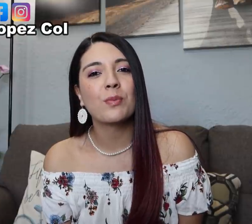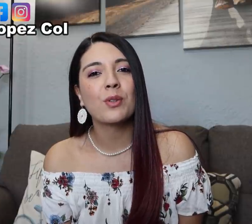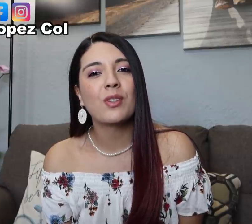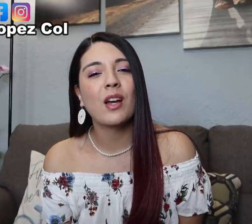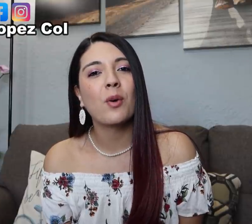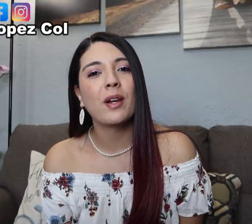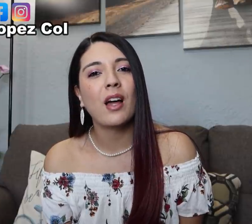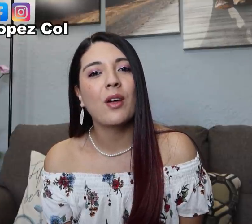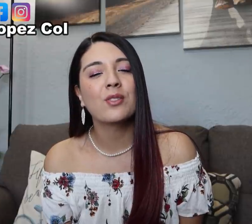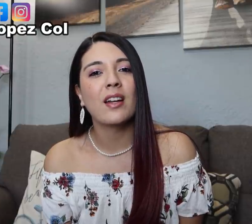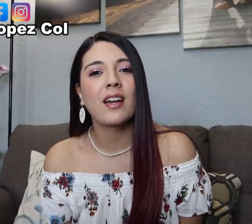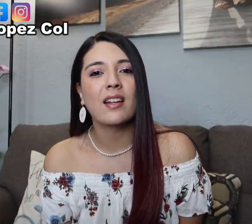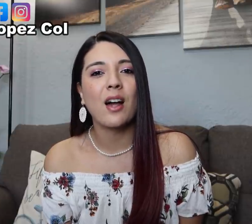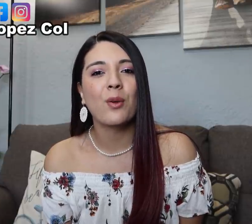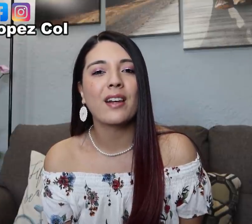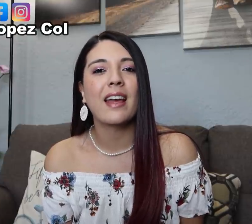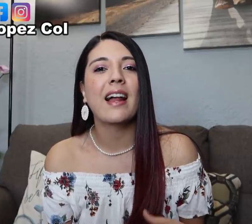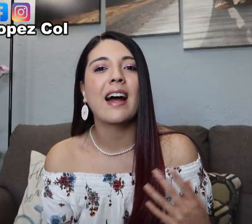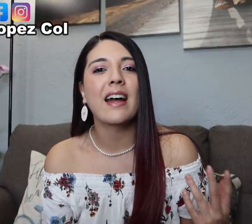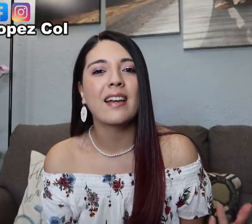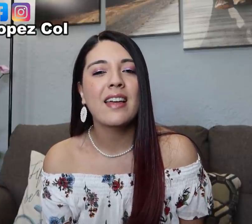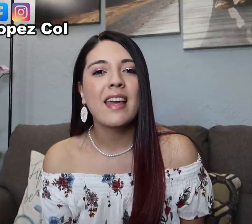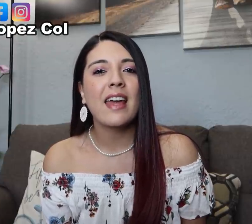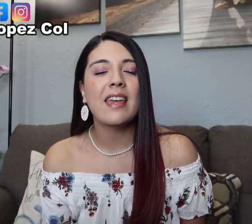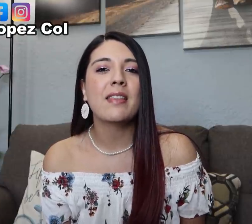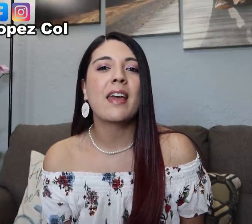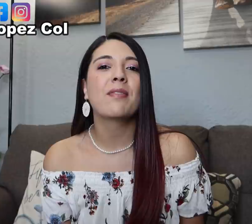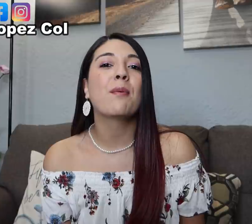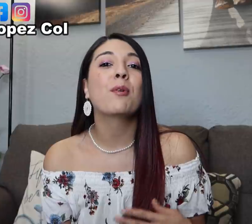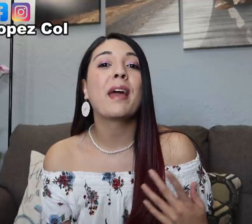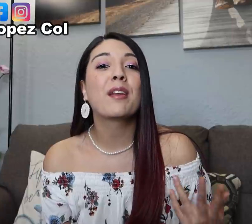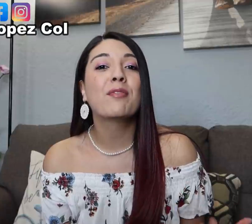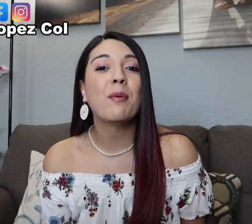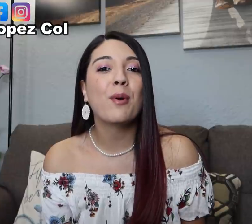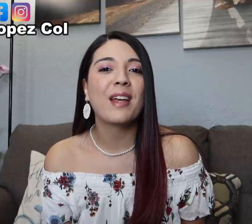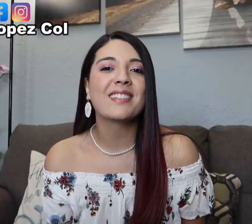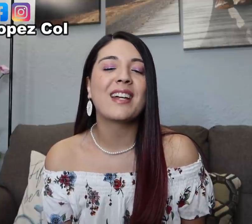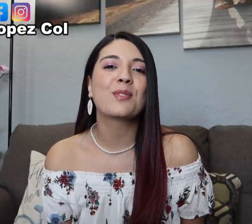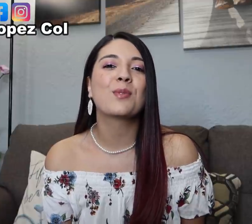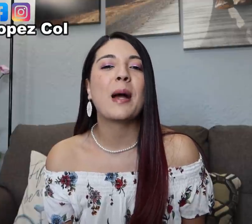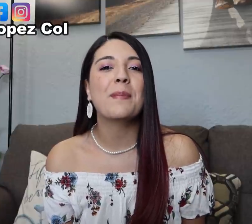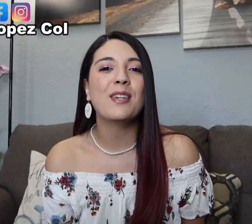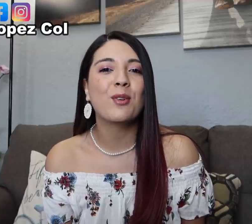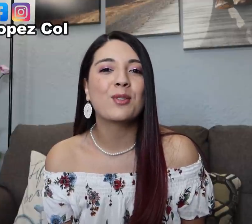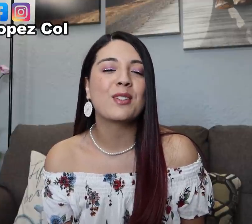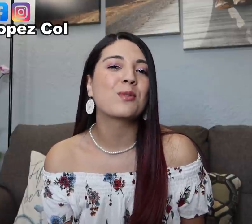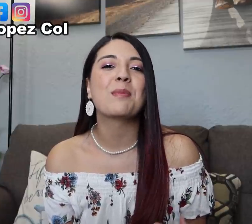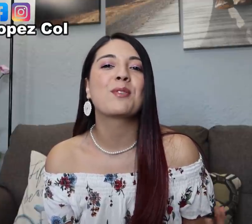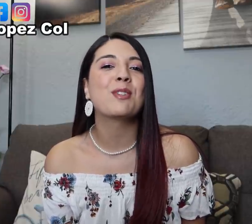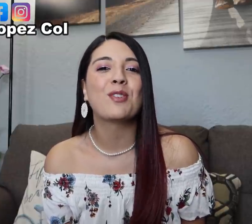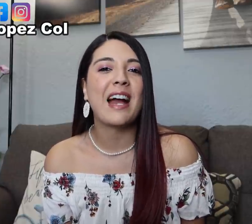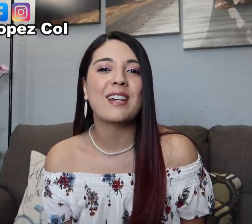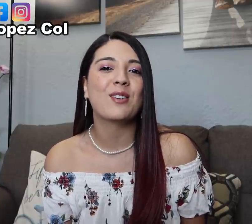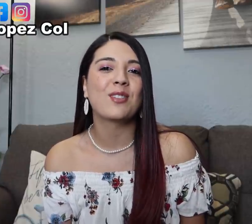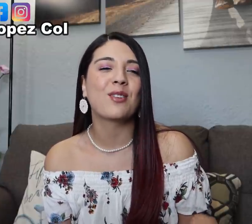políticos corruptos que han gobernado se han encargado de regalar y de devolver favores a sus